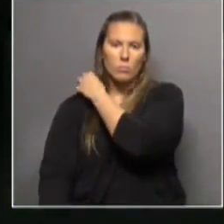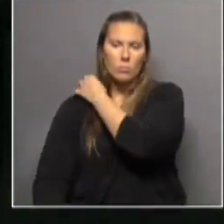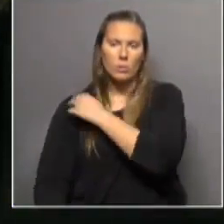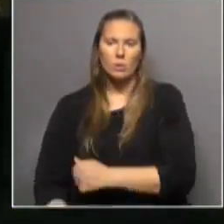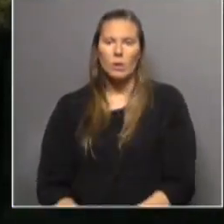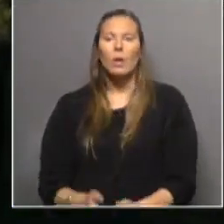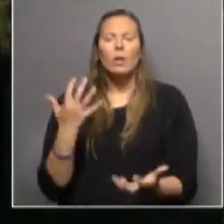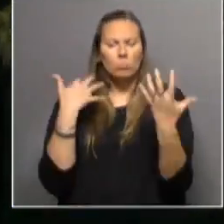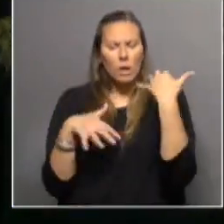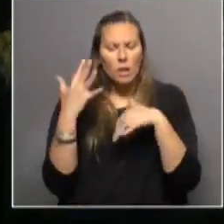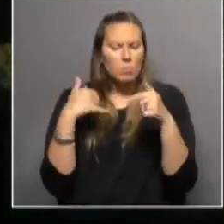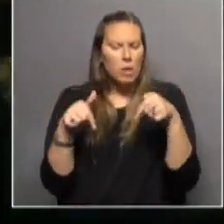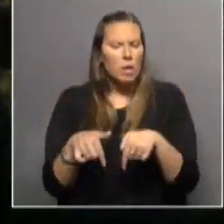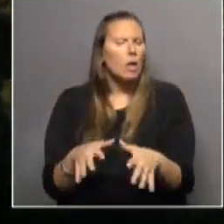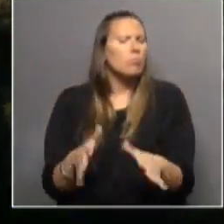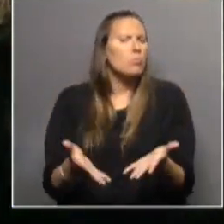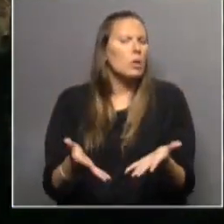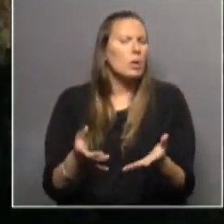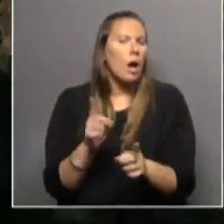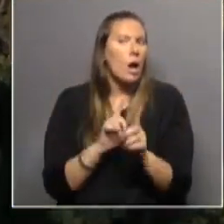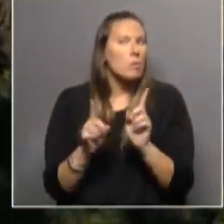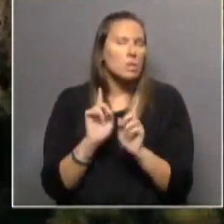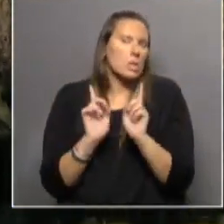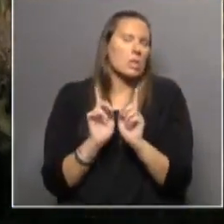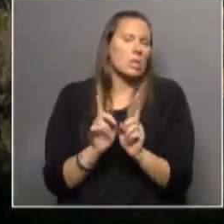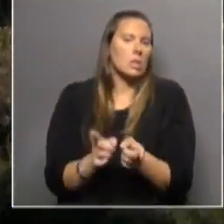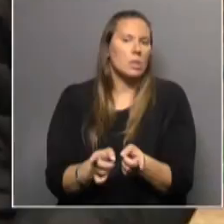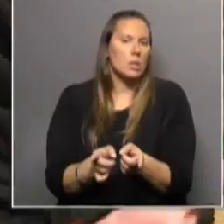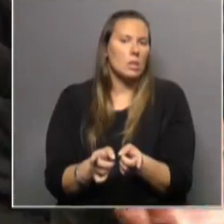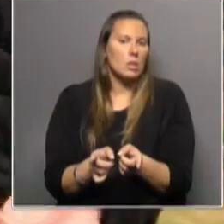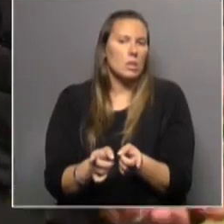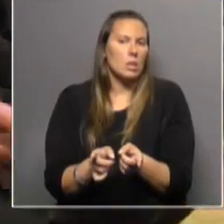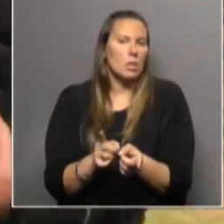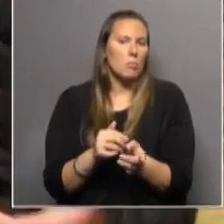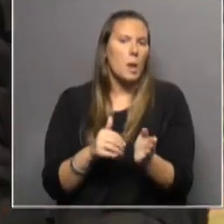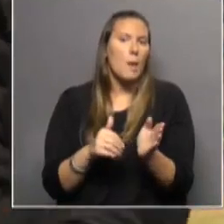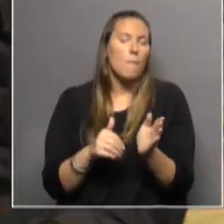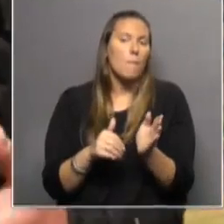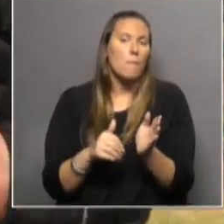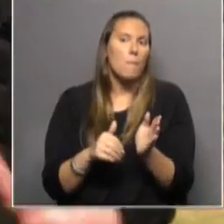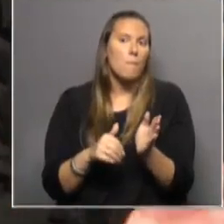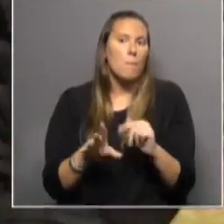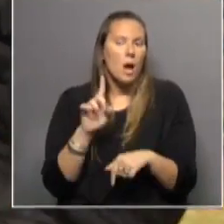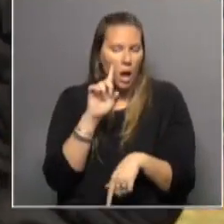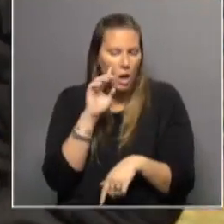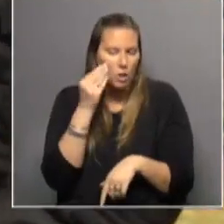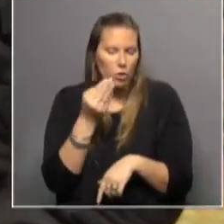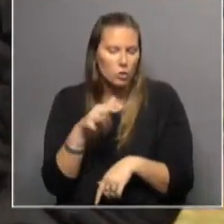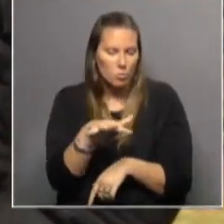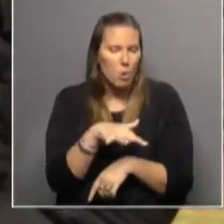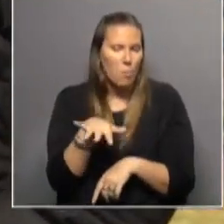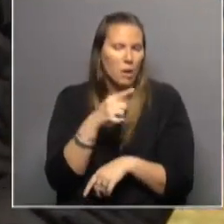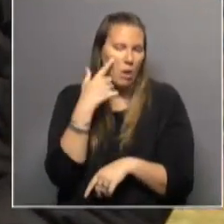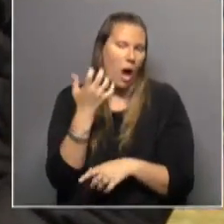¿Qué animales hay hoy? Que a veces ese suele ser también lo que más solemos reconocer del Parque